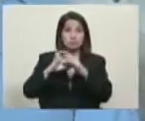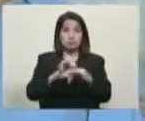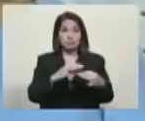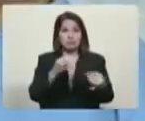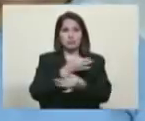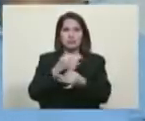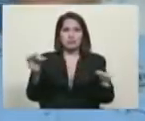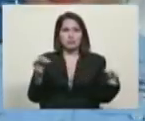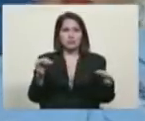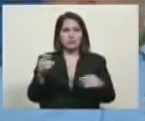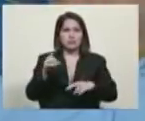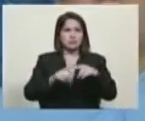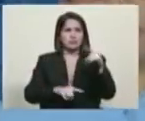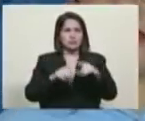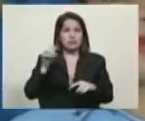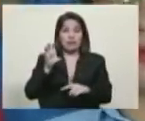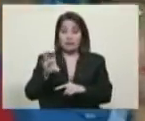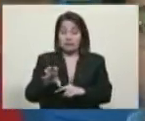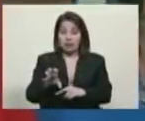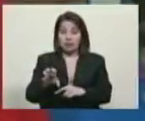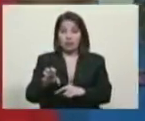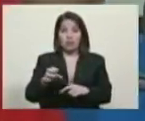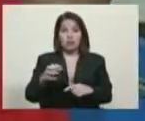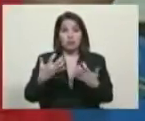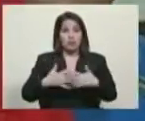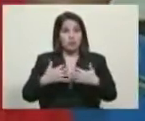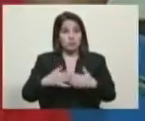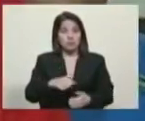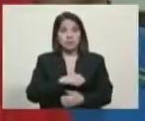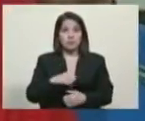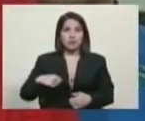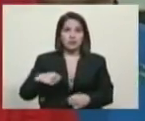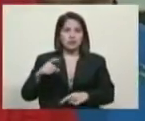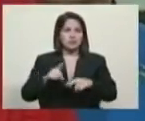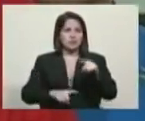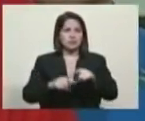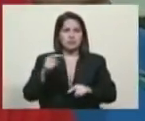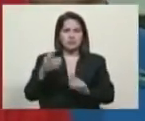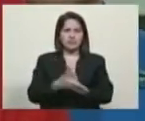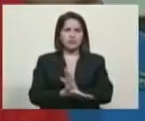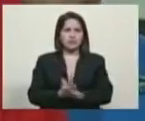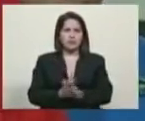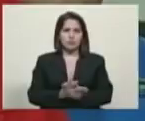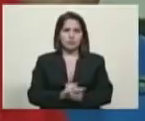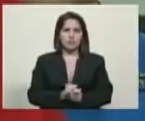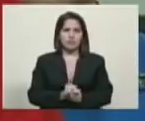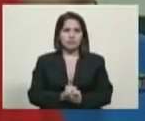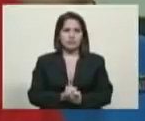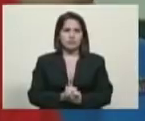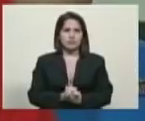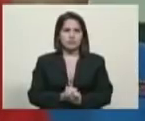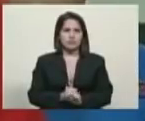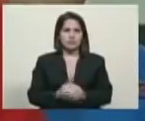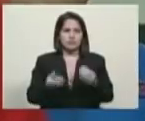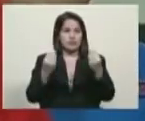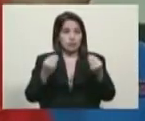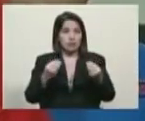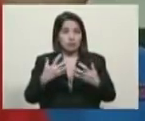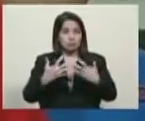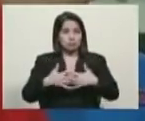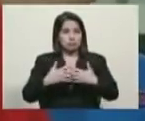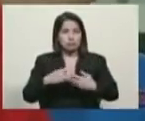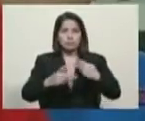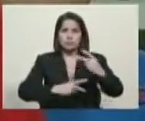Perfecta, Estado, empresa privada, para poner en práctica en lo que es el funcionamiento de esta planta en conjunto con